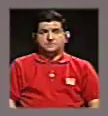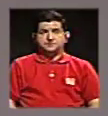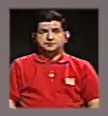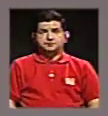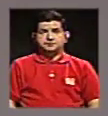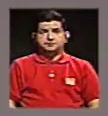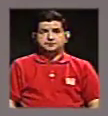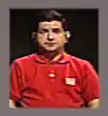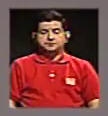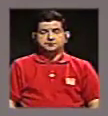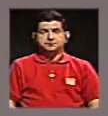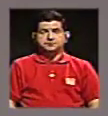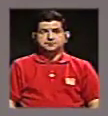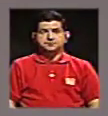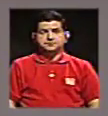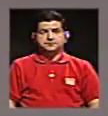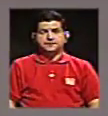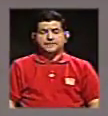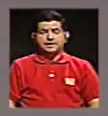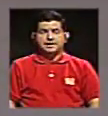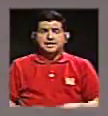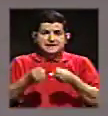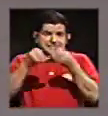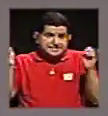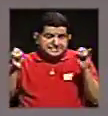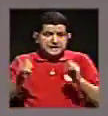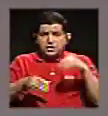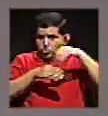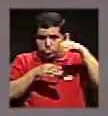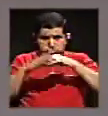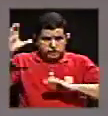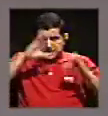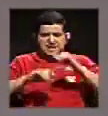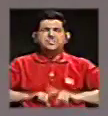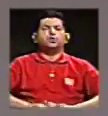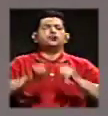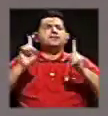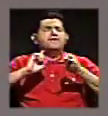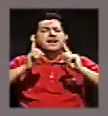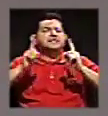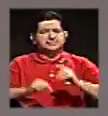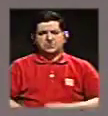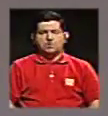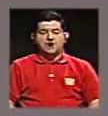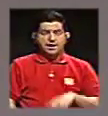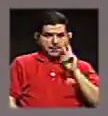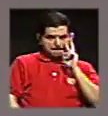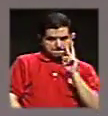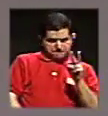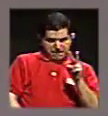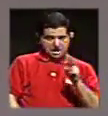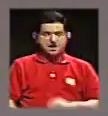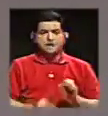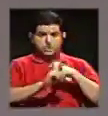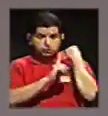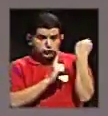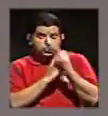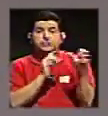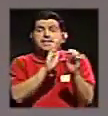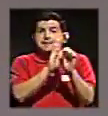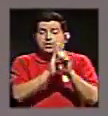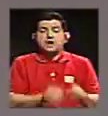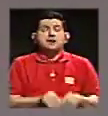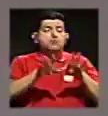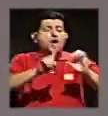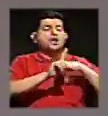e eh a científica Yo creo que la diferencia sería entre ver a una sociedad por ejemplo en